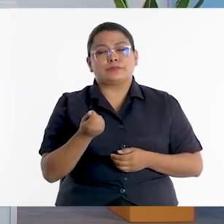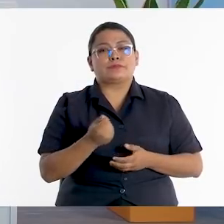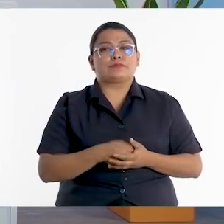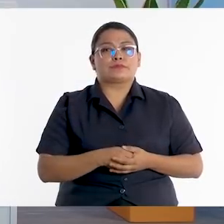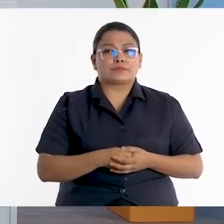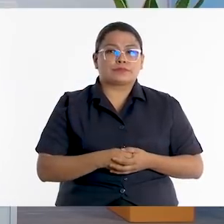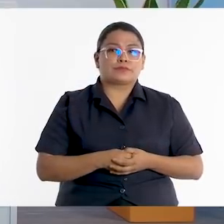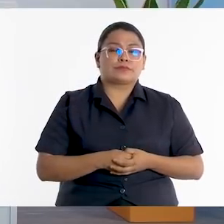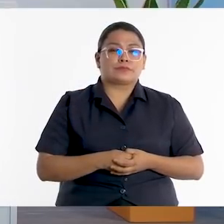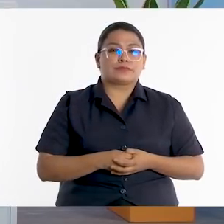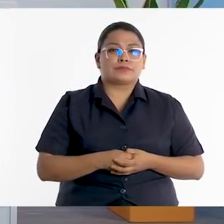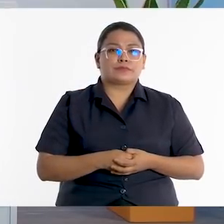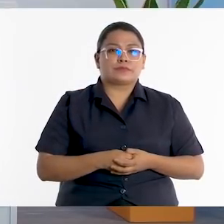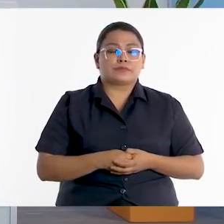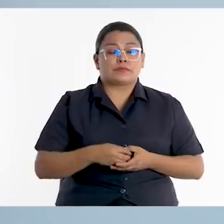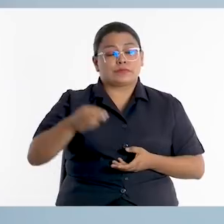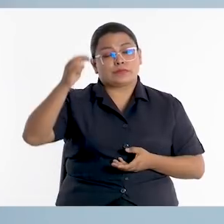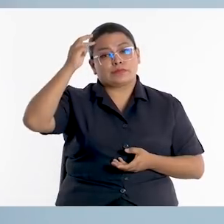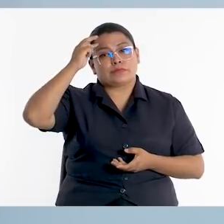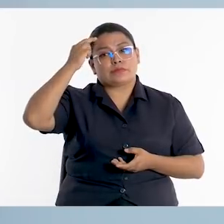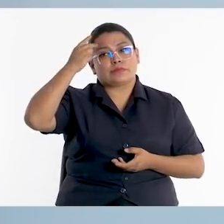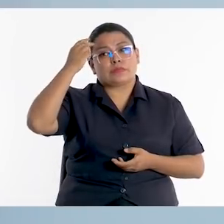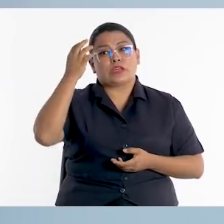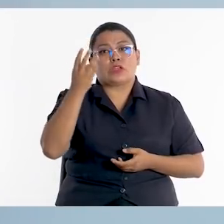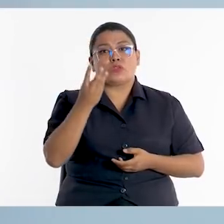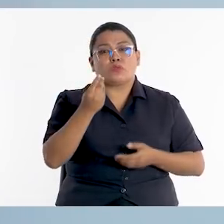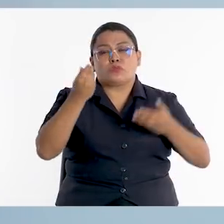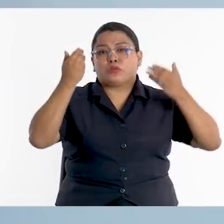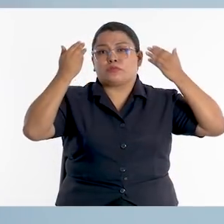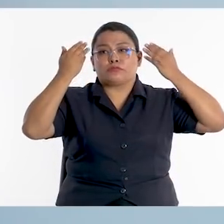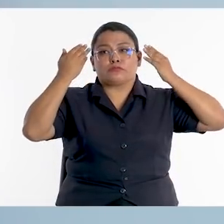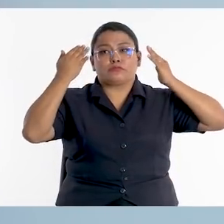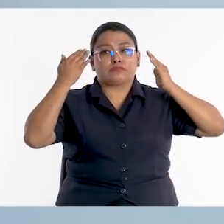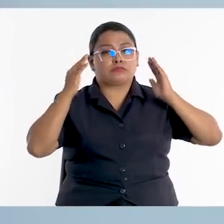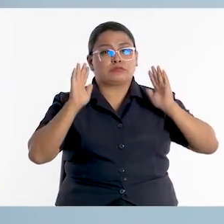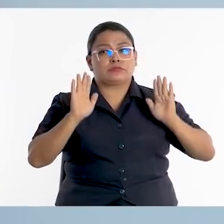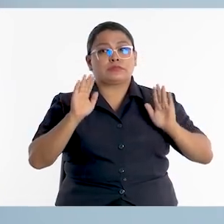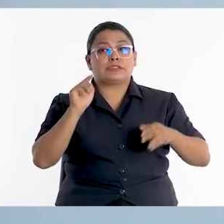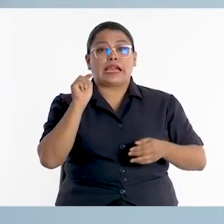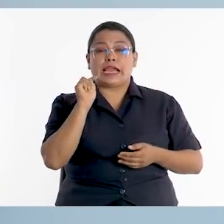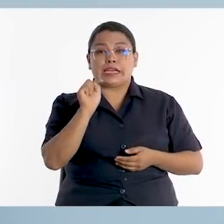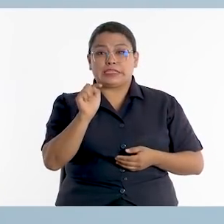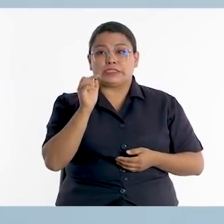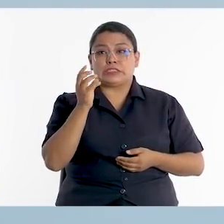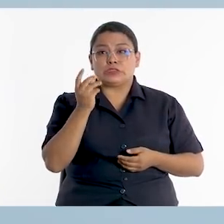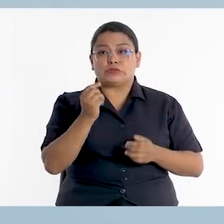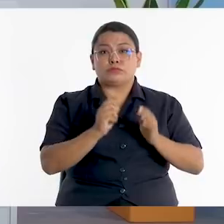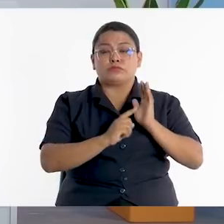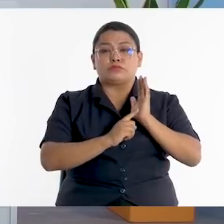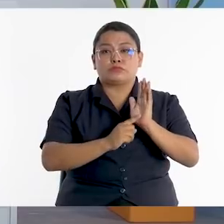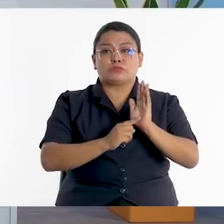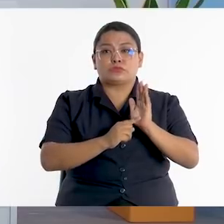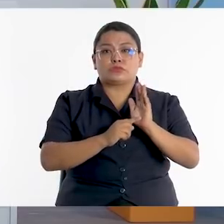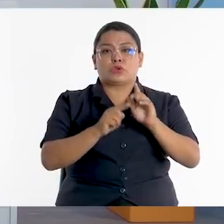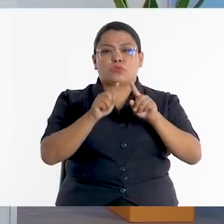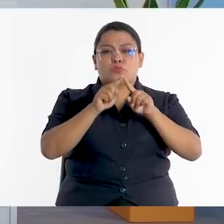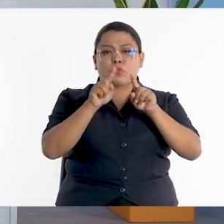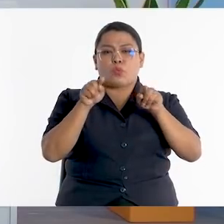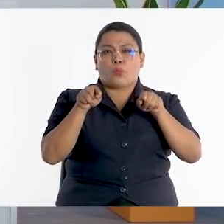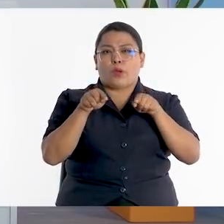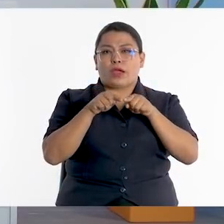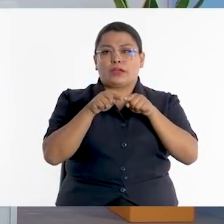cantidad. Es decir, el valor desconocido es este que representamos con un